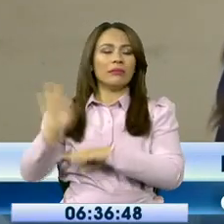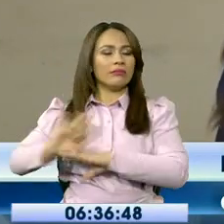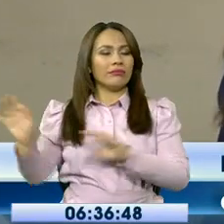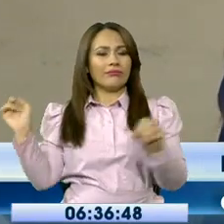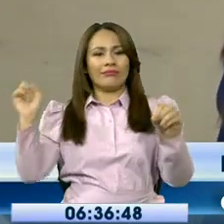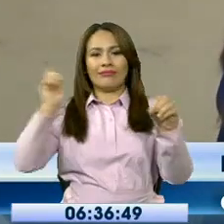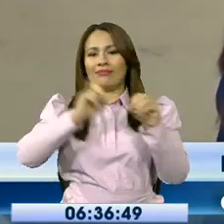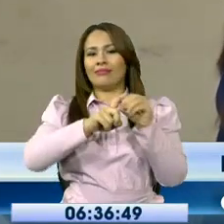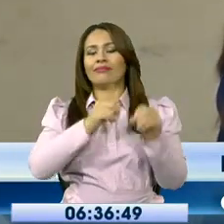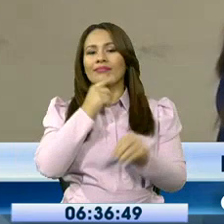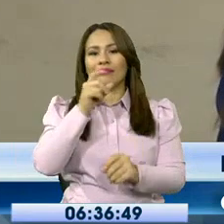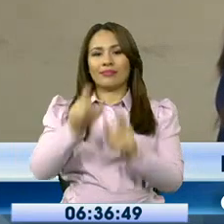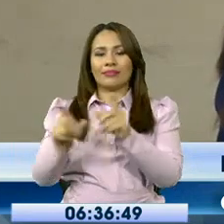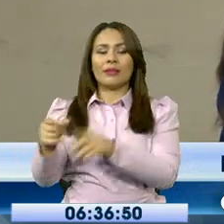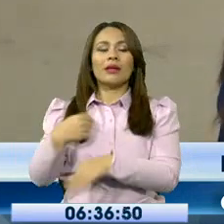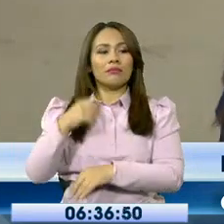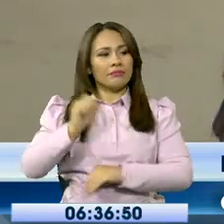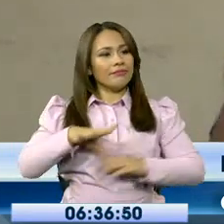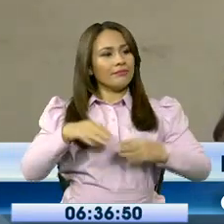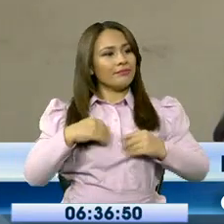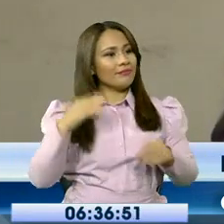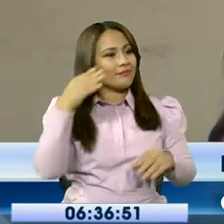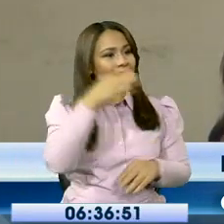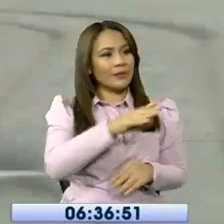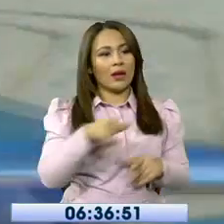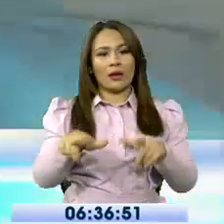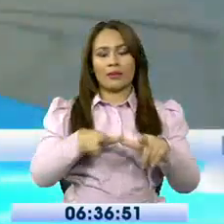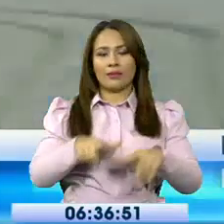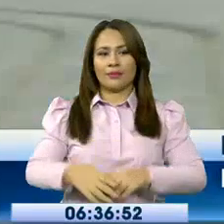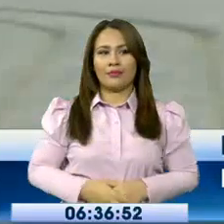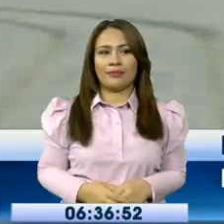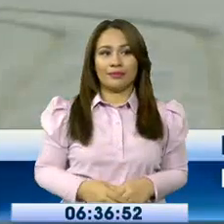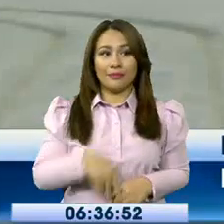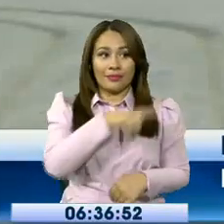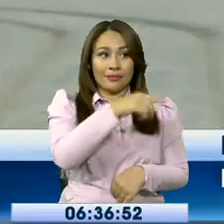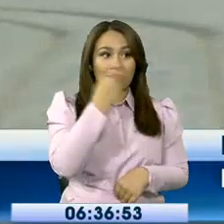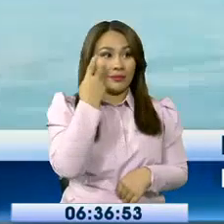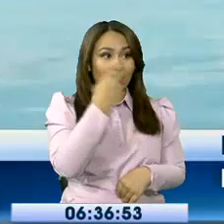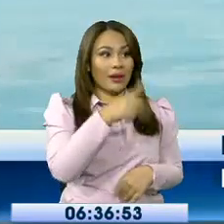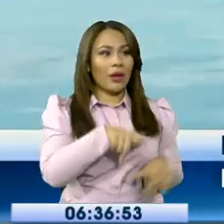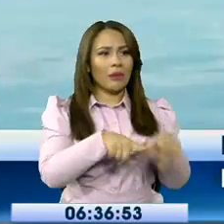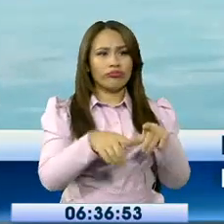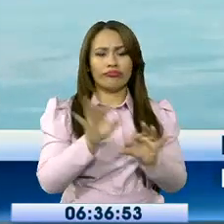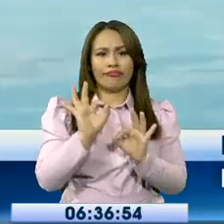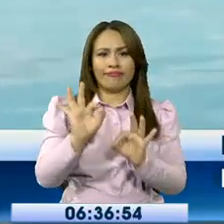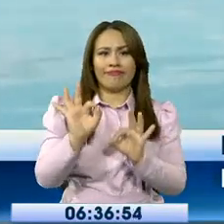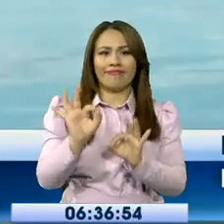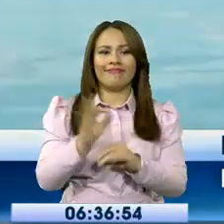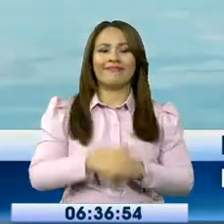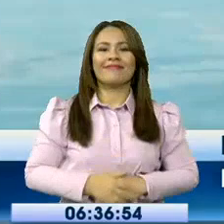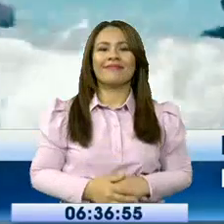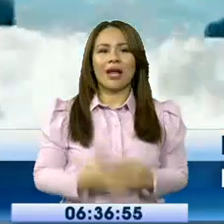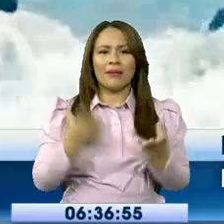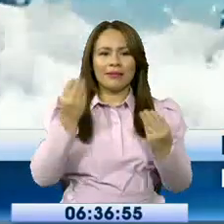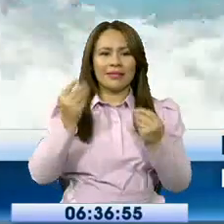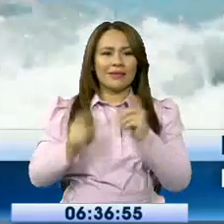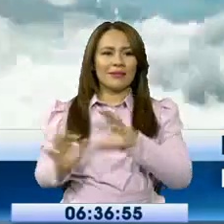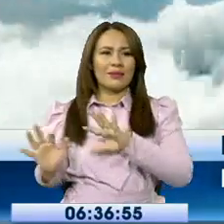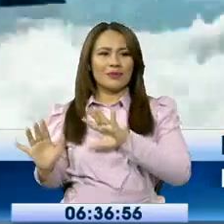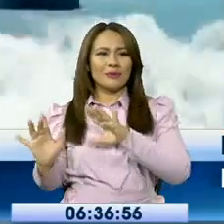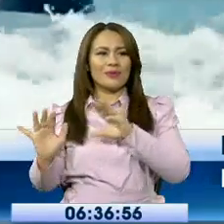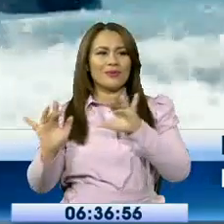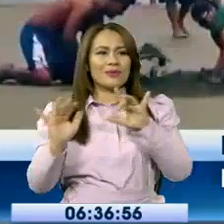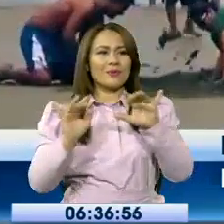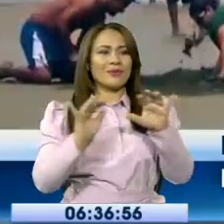la capacidad de alojamiento en el sector. El sector turístico tiene buenas expectativas en torno a la demanda del arribo de